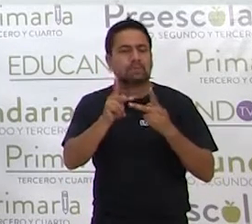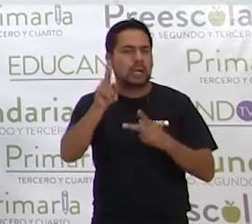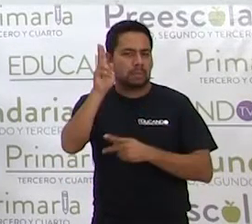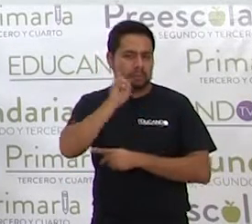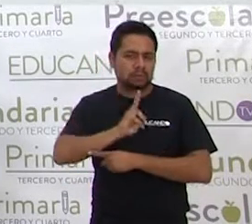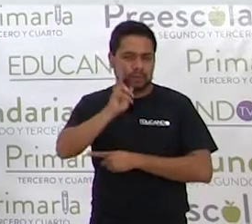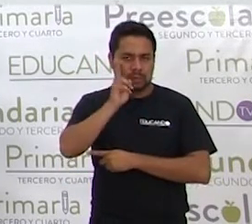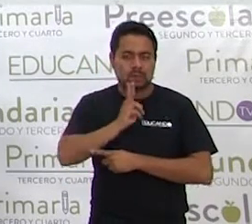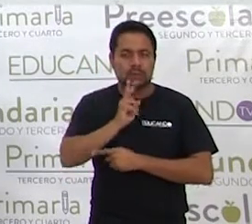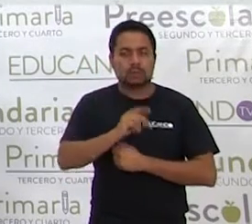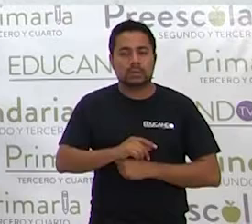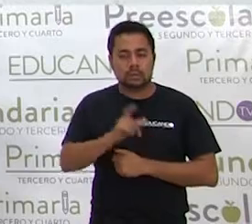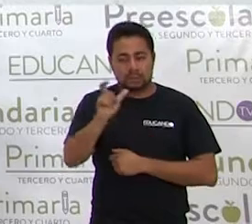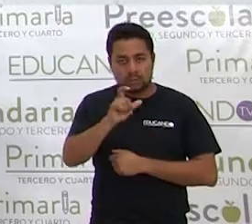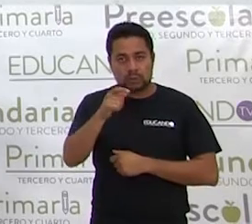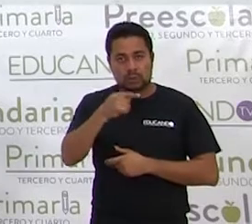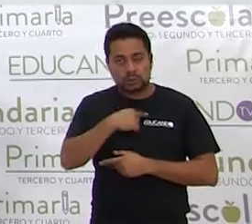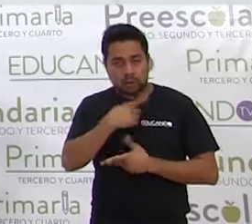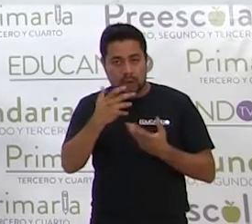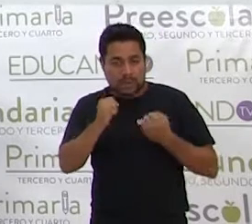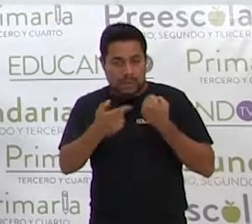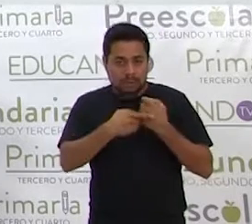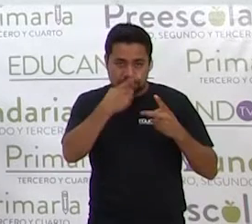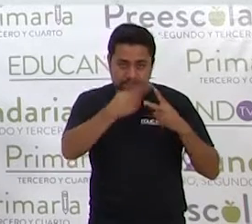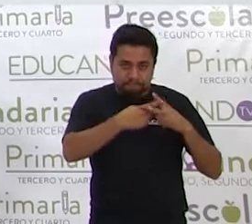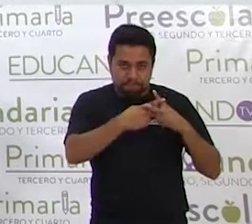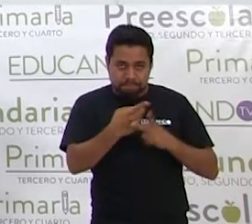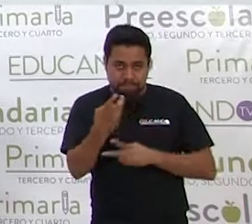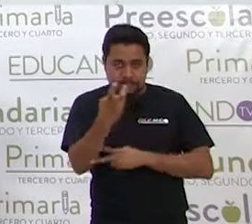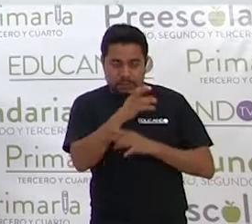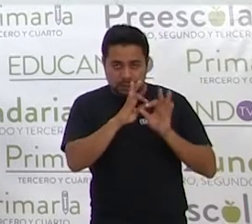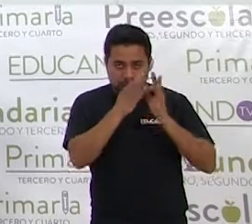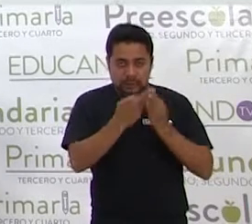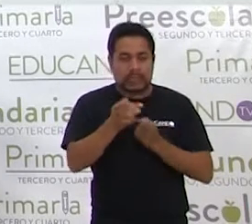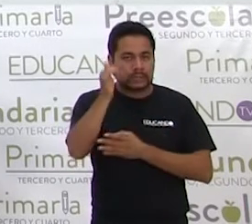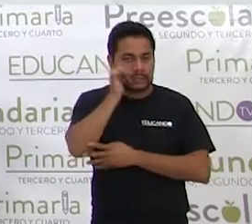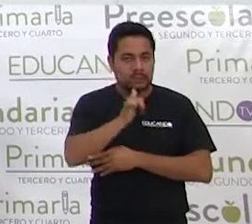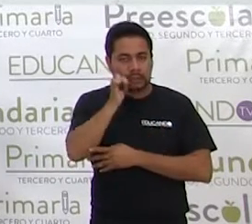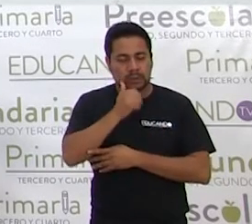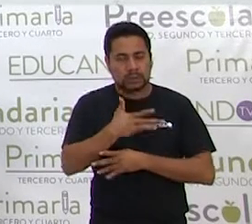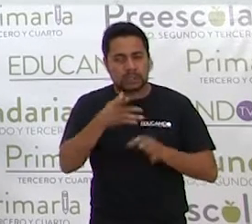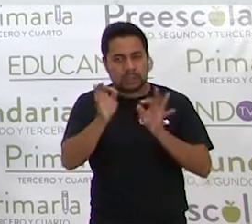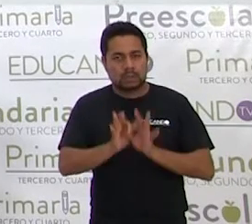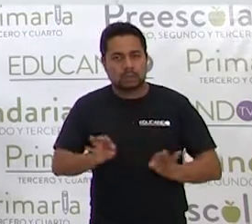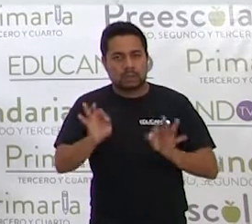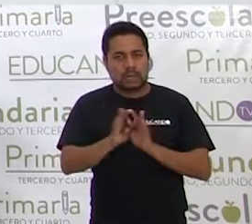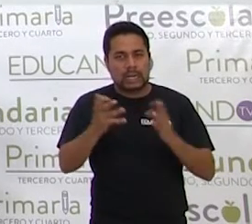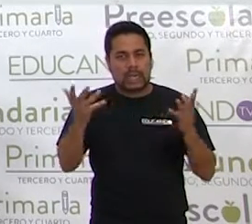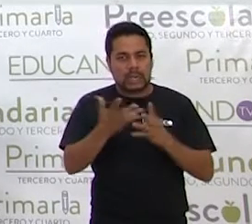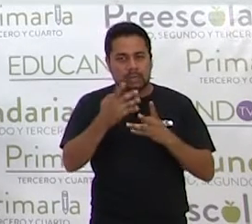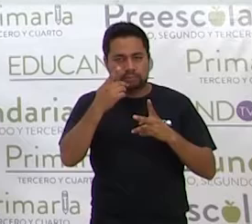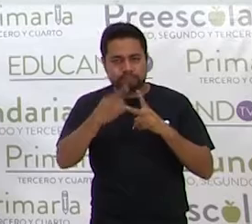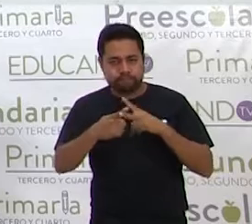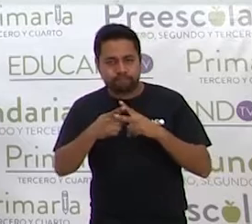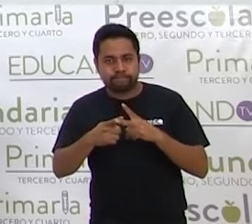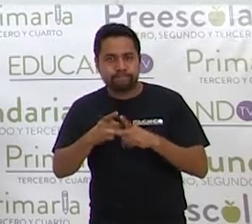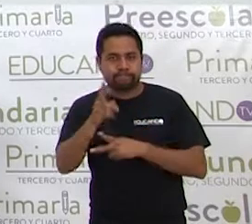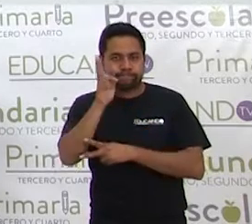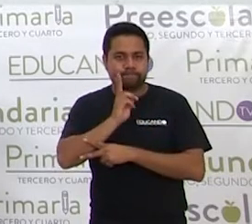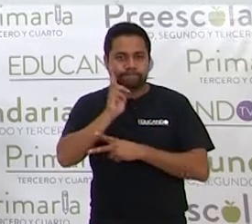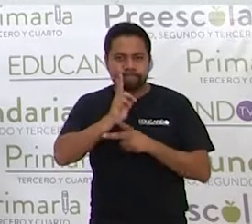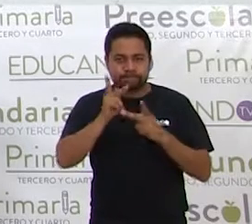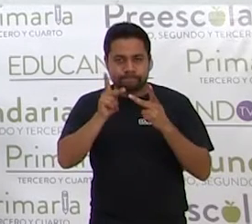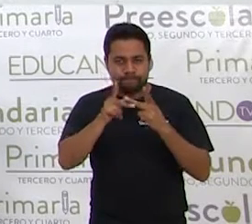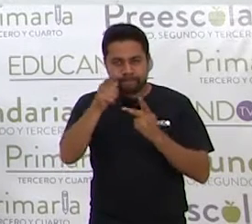cuando nosotros hacemos problemas de este tipo siempre es muy importante hacer la comprobación para saber